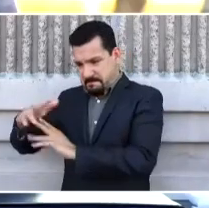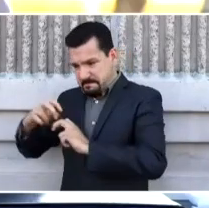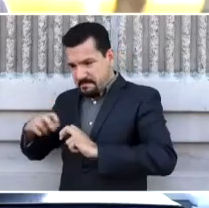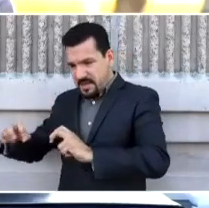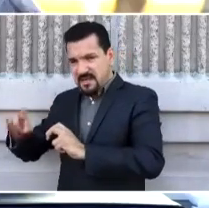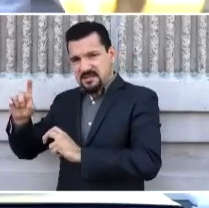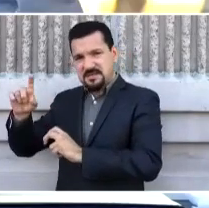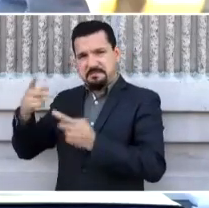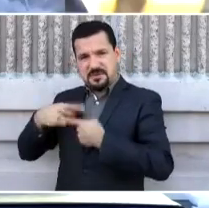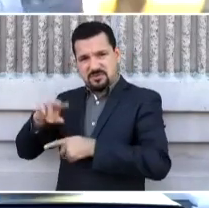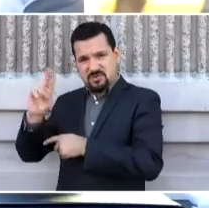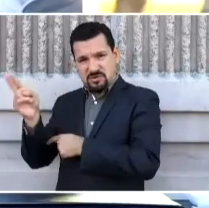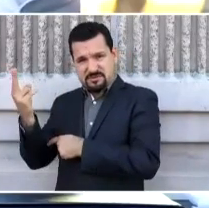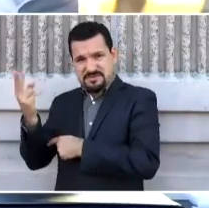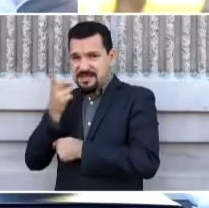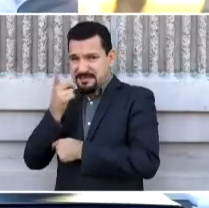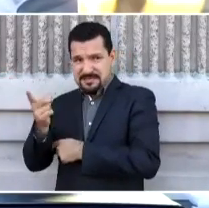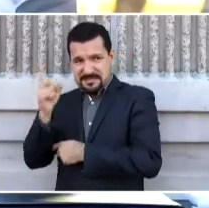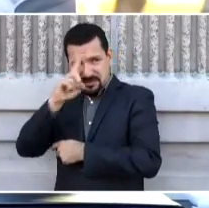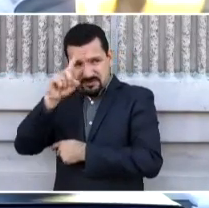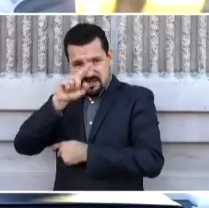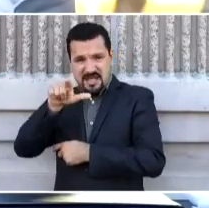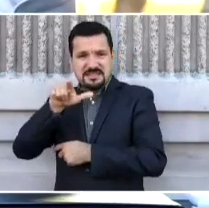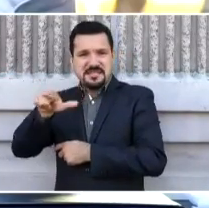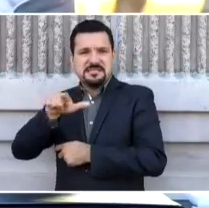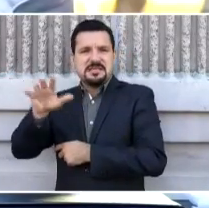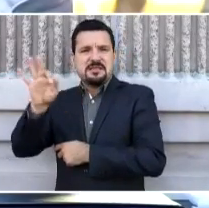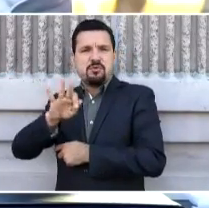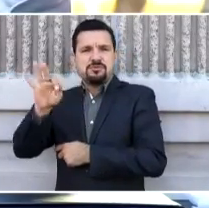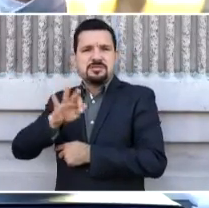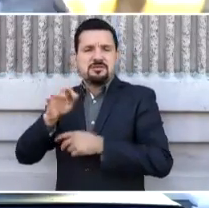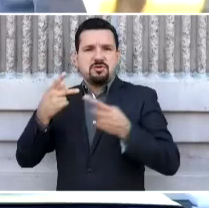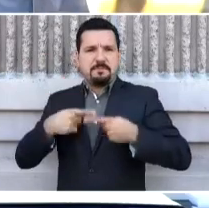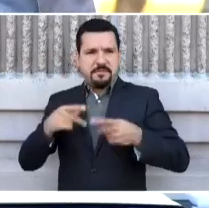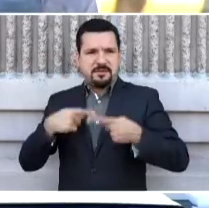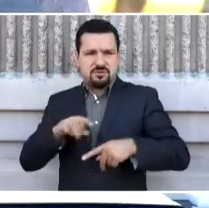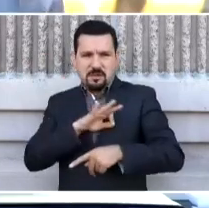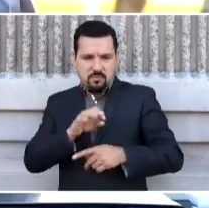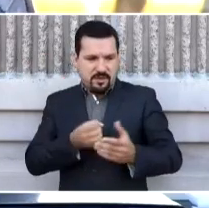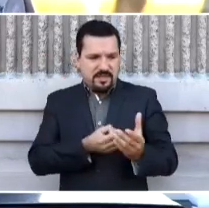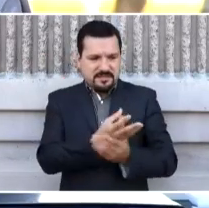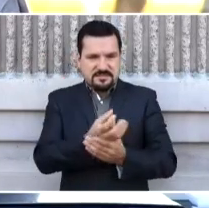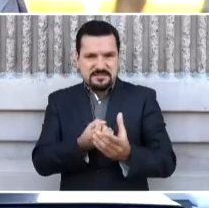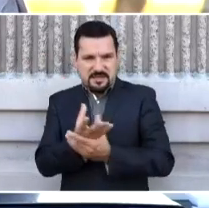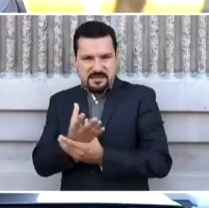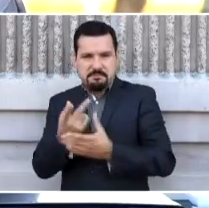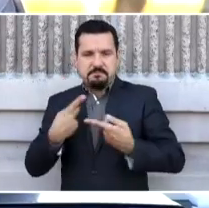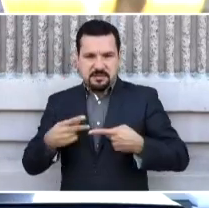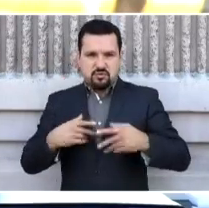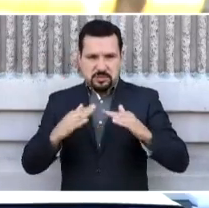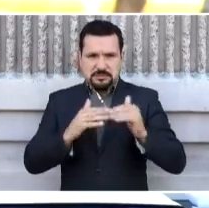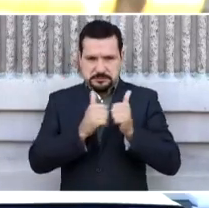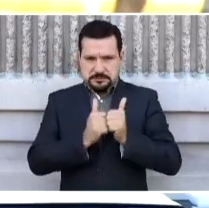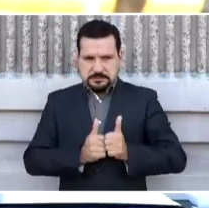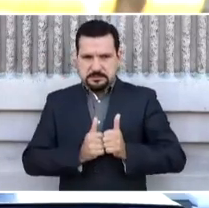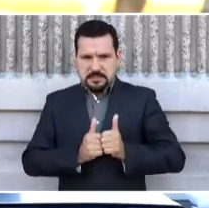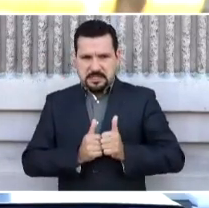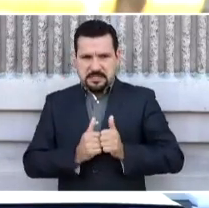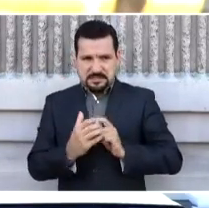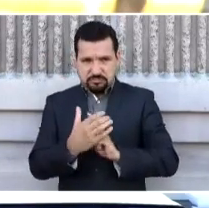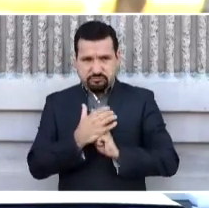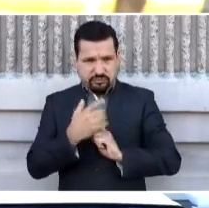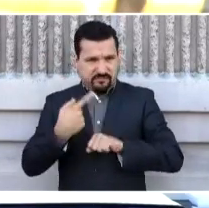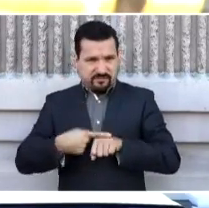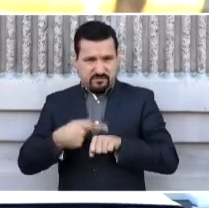se salga 17% de la población primero, que estaba protegida, ¿no?